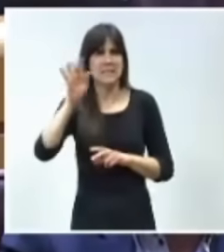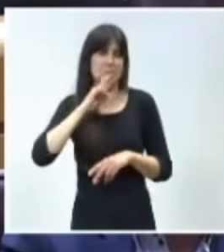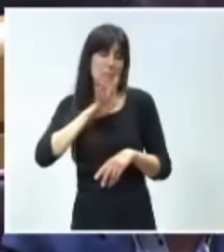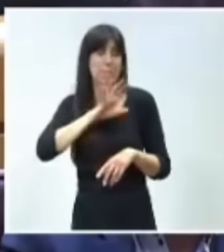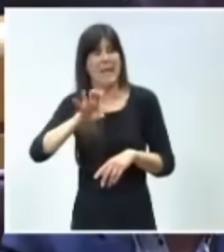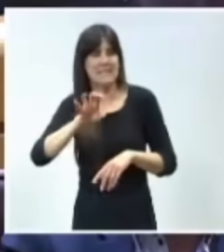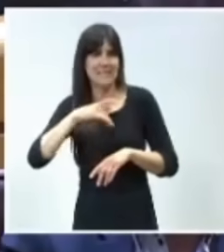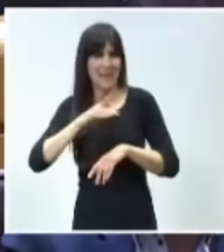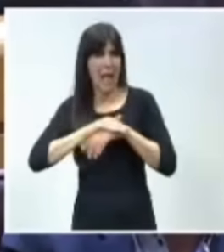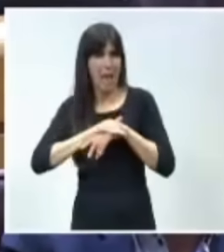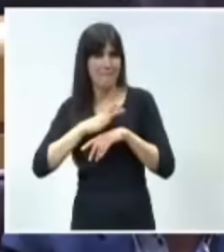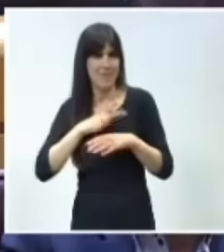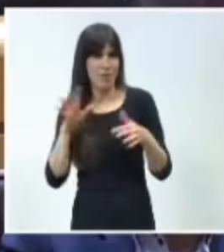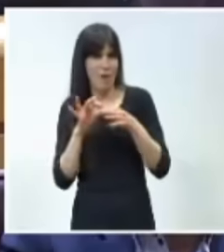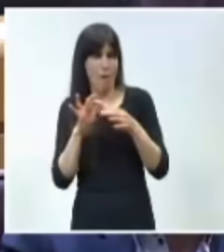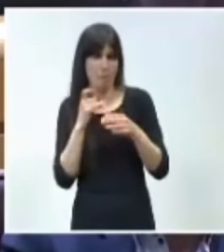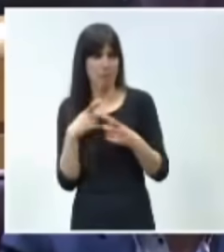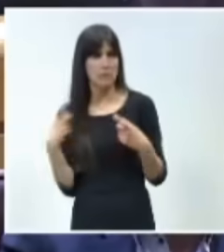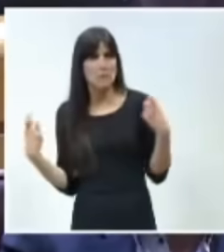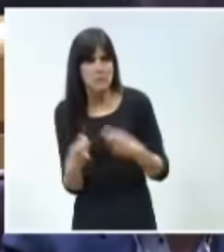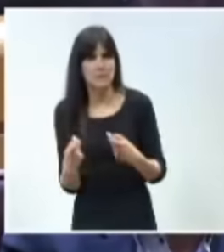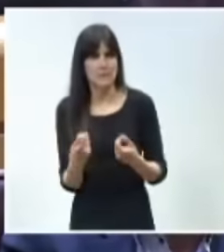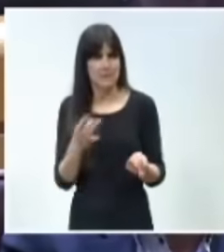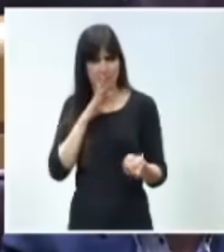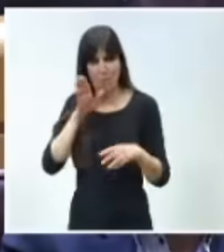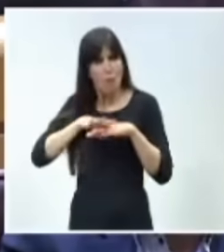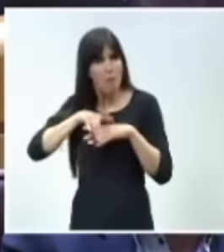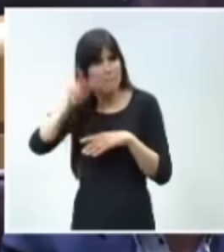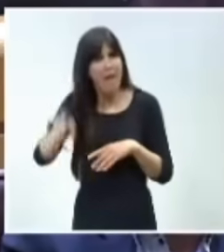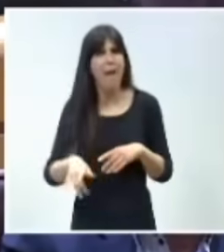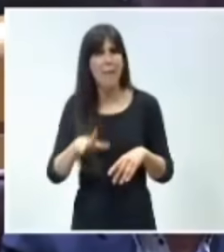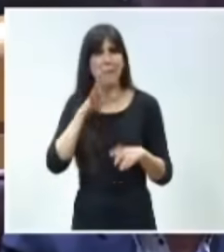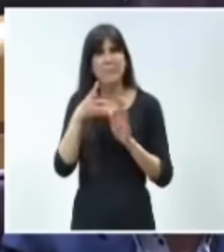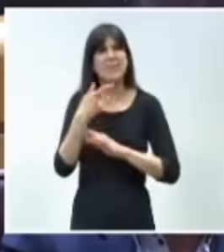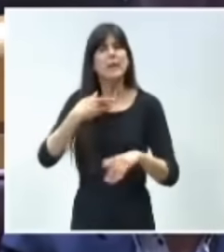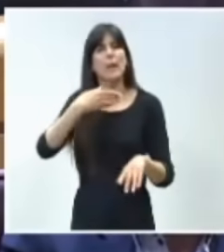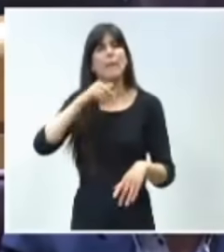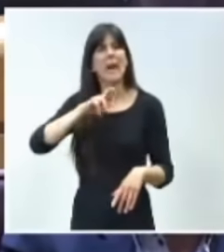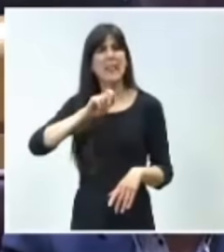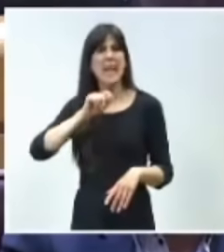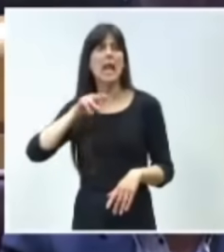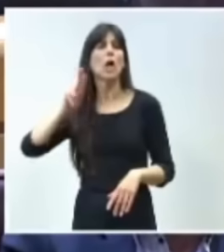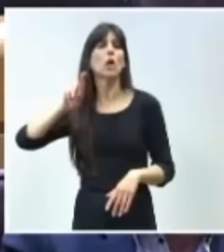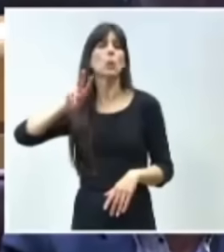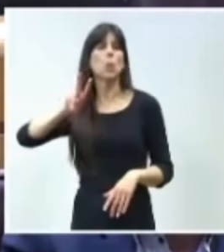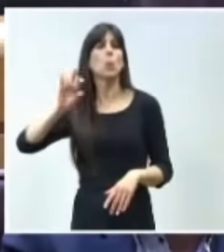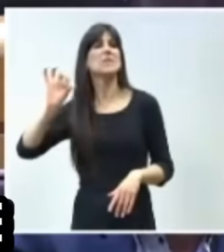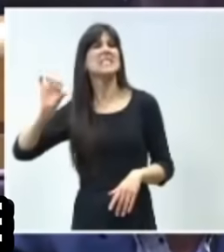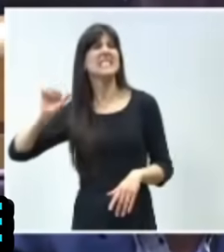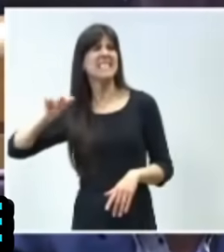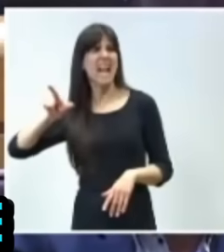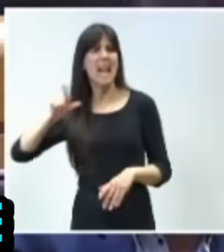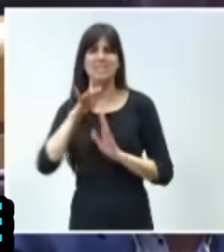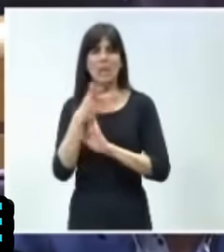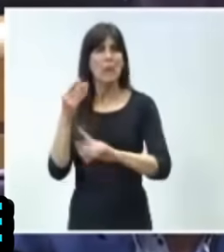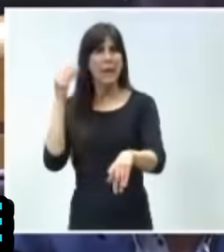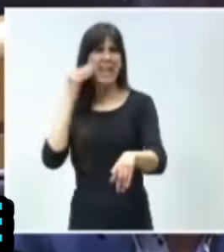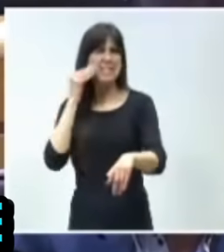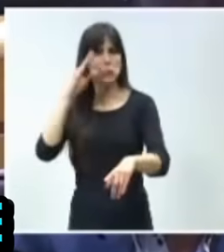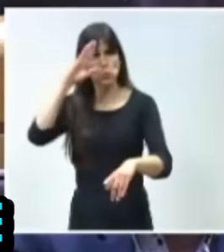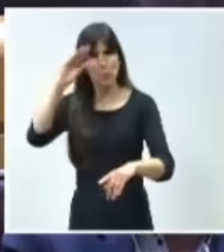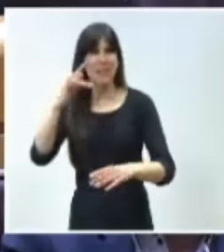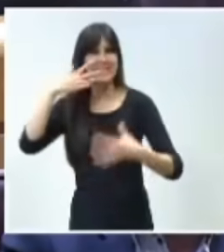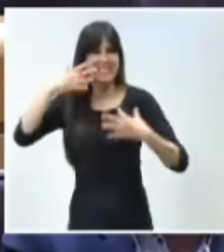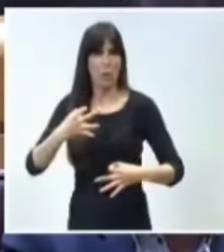como decía Bertrand Russell, el problema es que los estúpidos están seguros y los inteligentes dudan